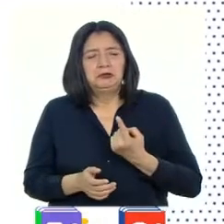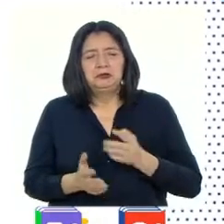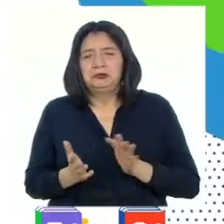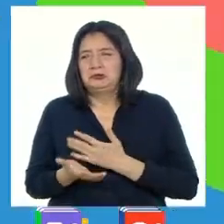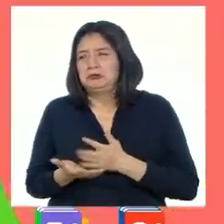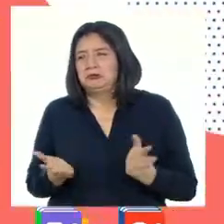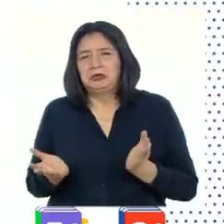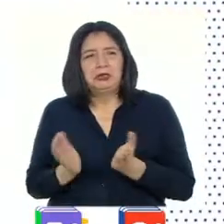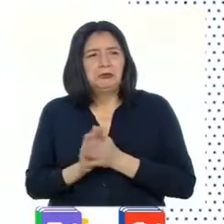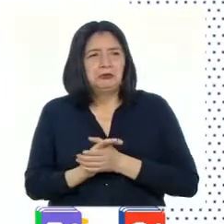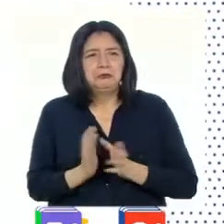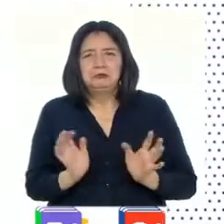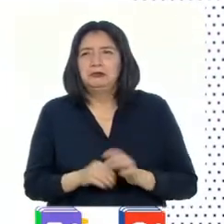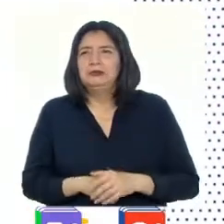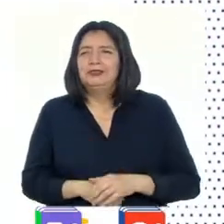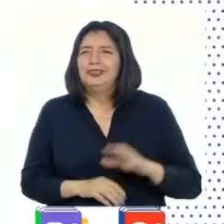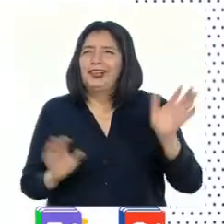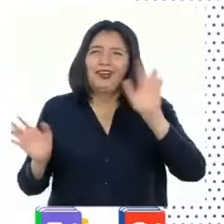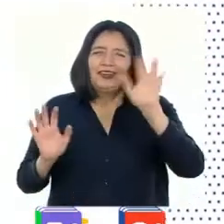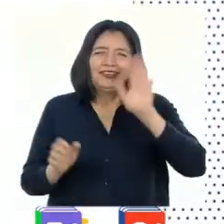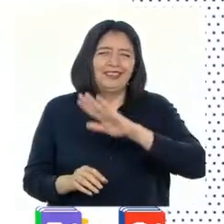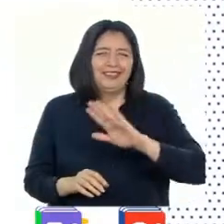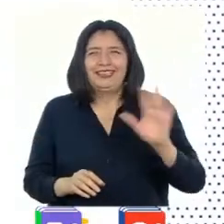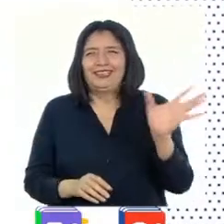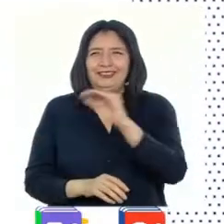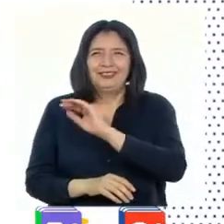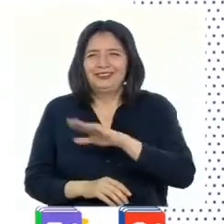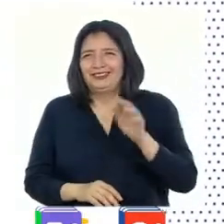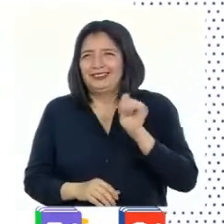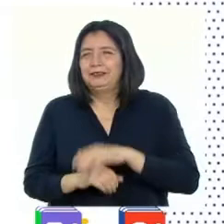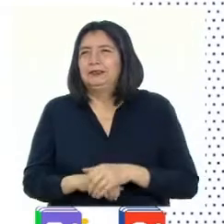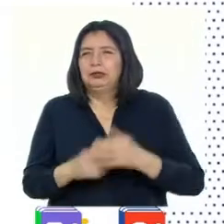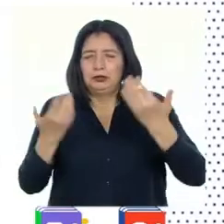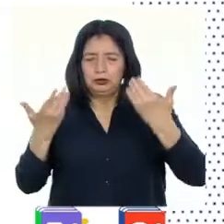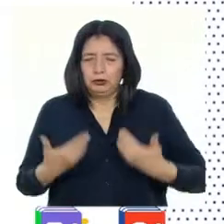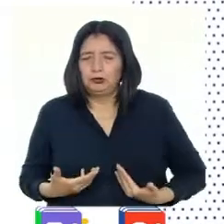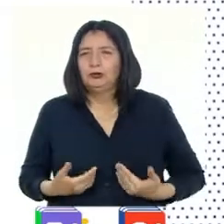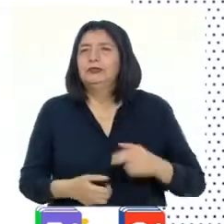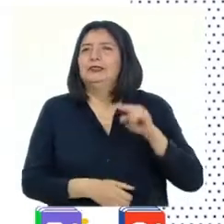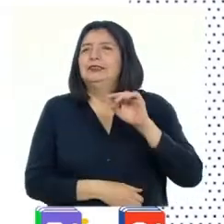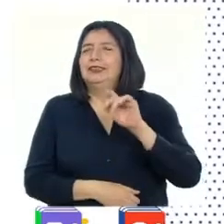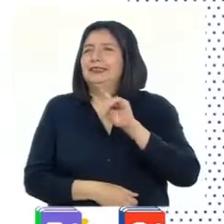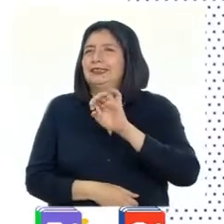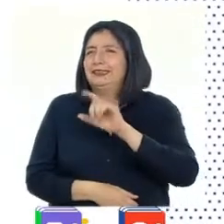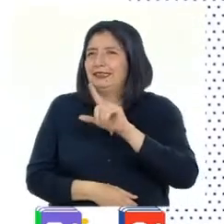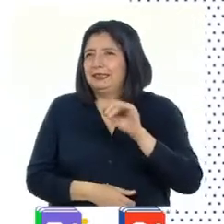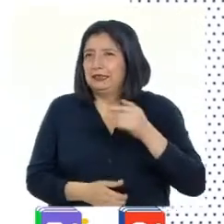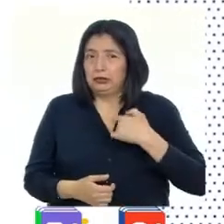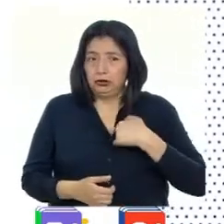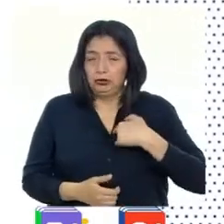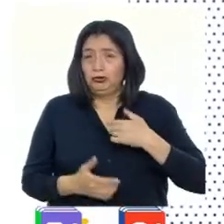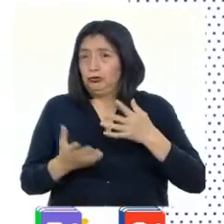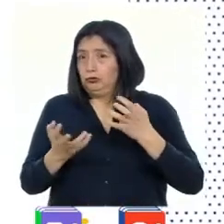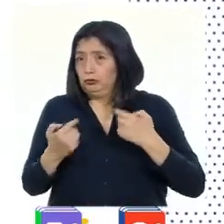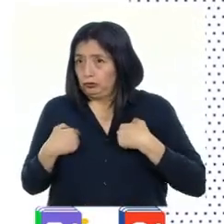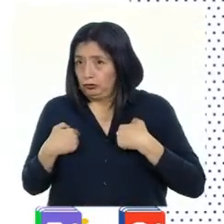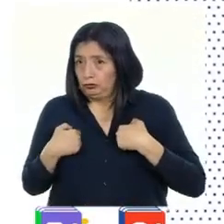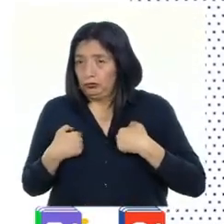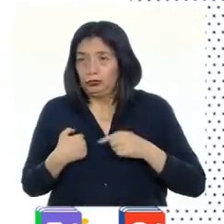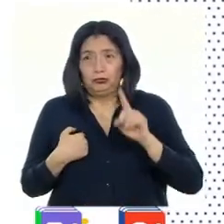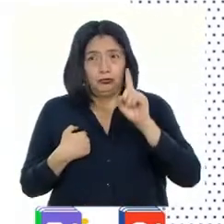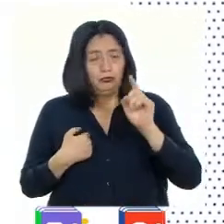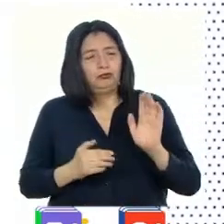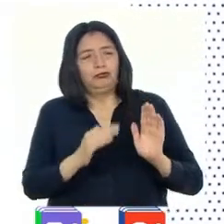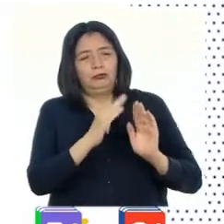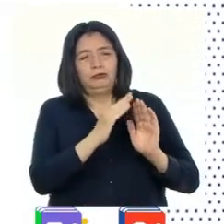colegio. Hola a todas y todos. Soy Natalia. Yo quiero hacer un solo